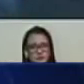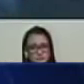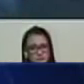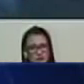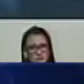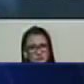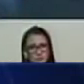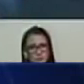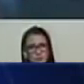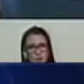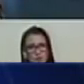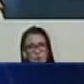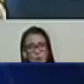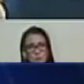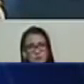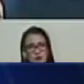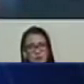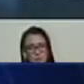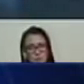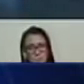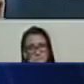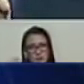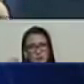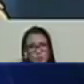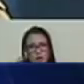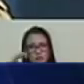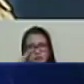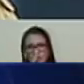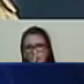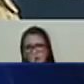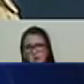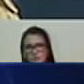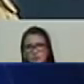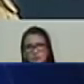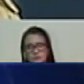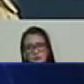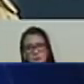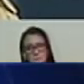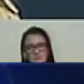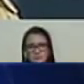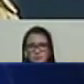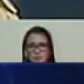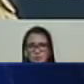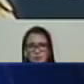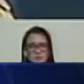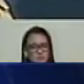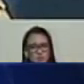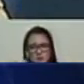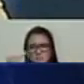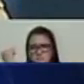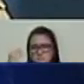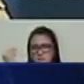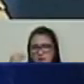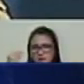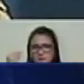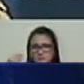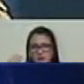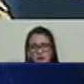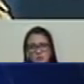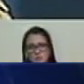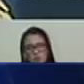ex candidato a la vicepresidencia del señor Henry Falcón, y le dije, dime cuáles son en concreto las denuncias que ustedes